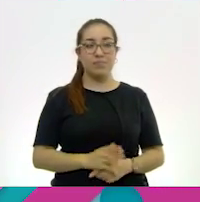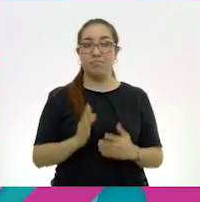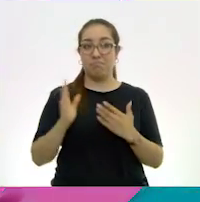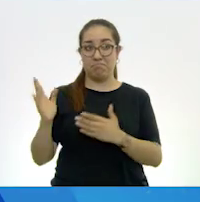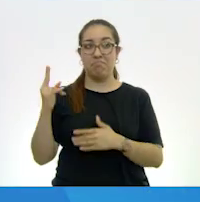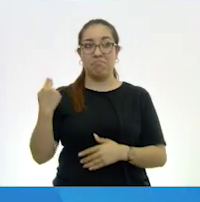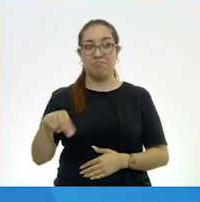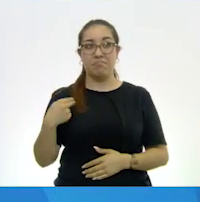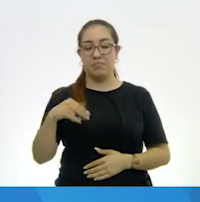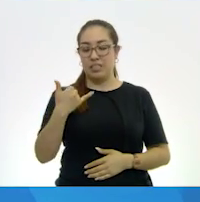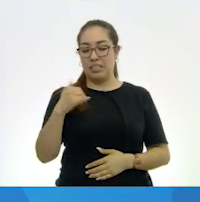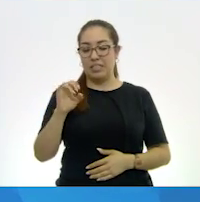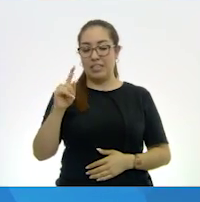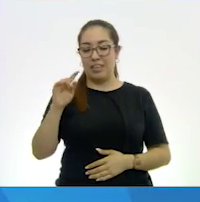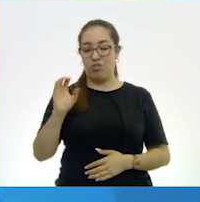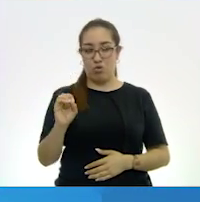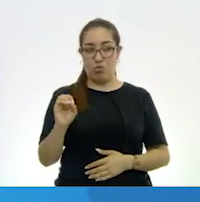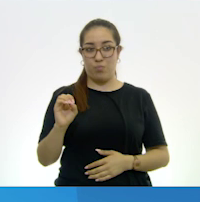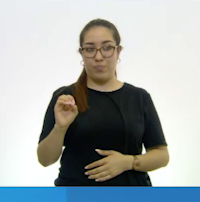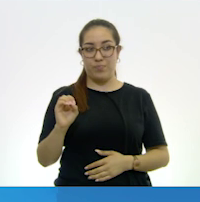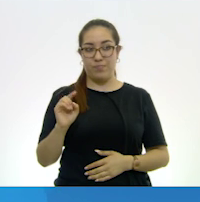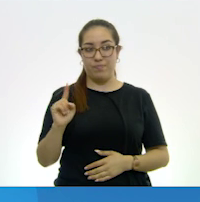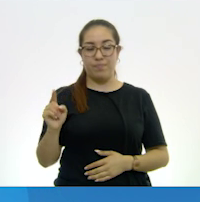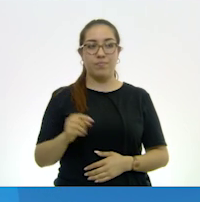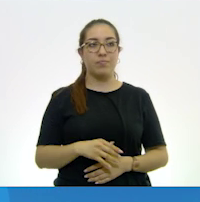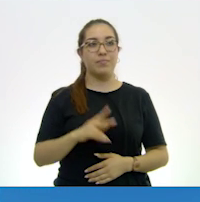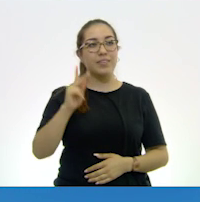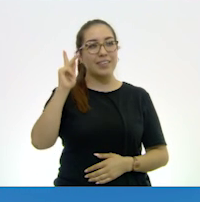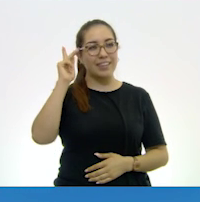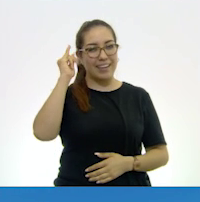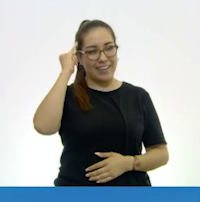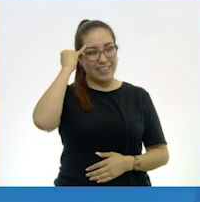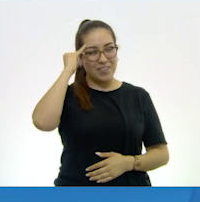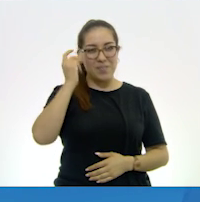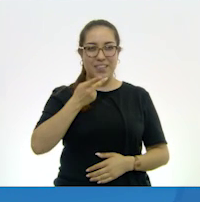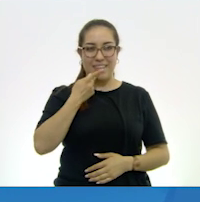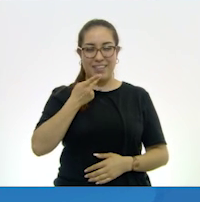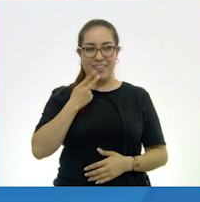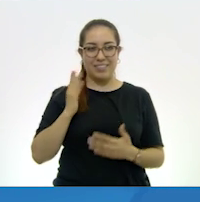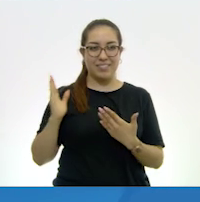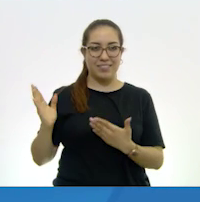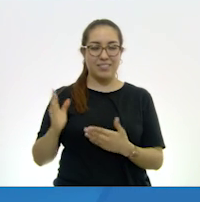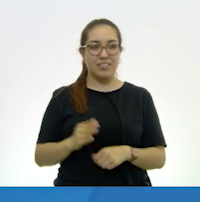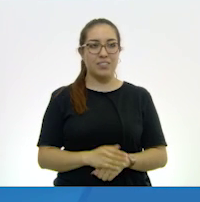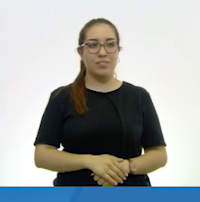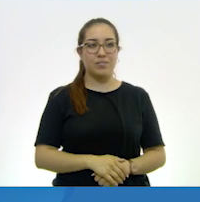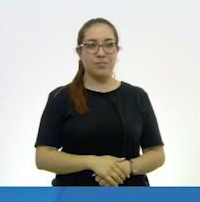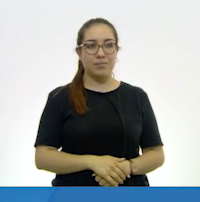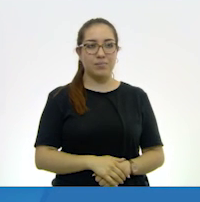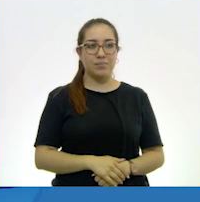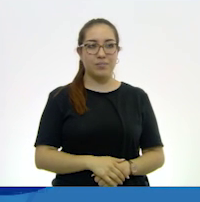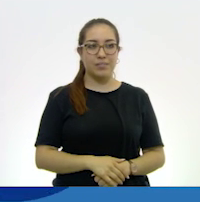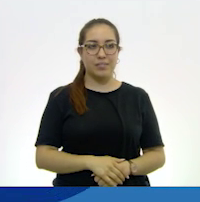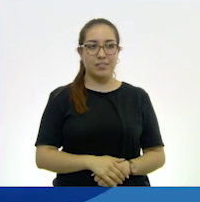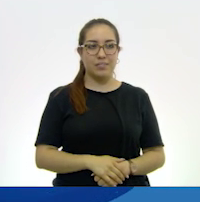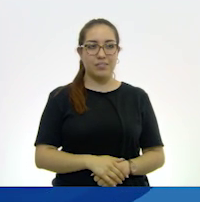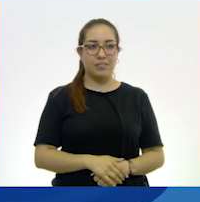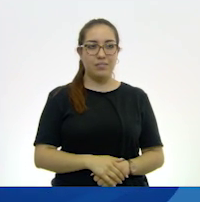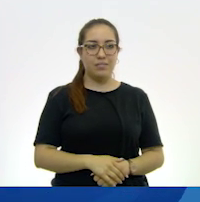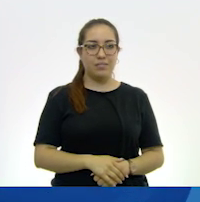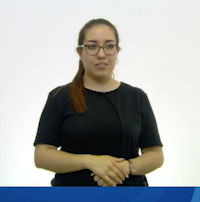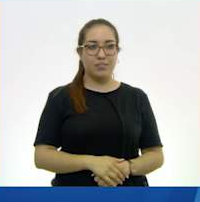Quieto. Quieto. Gengehen baru hogu, masot tre, nie,